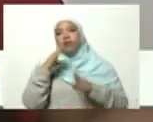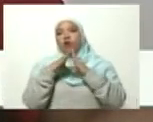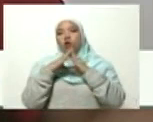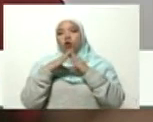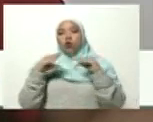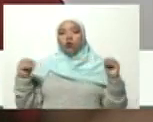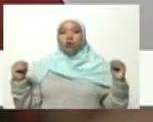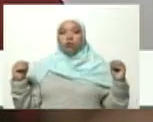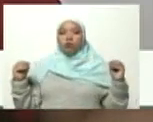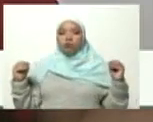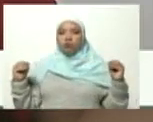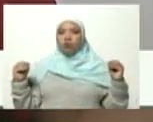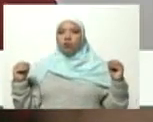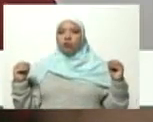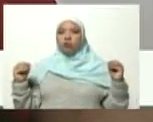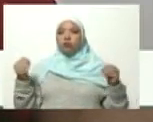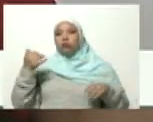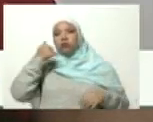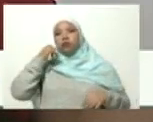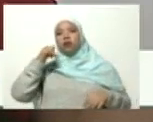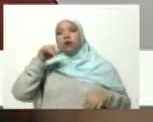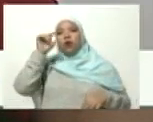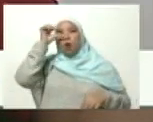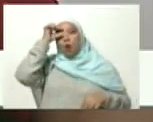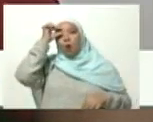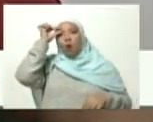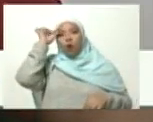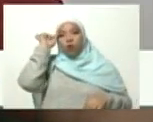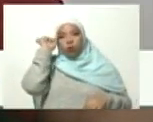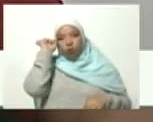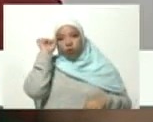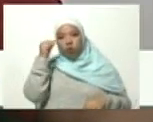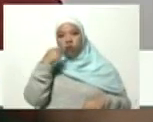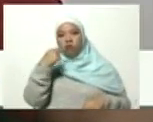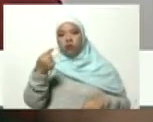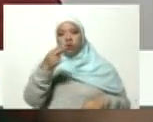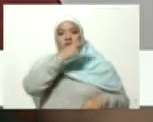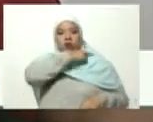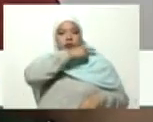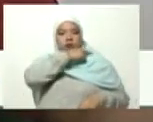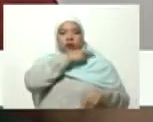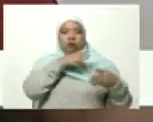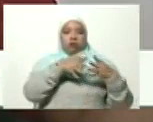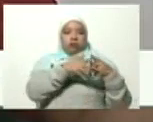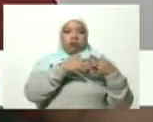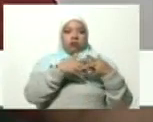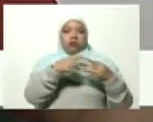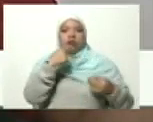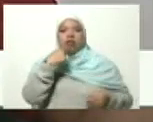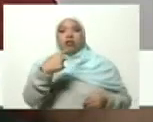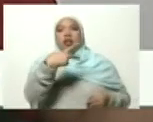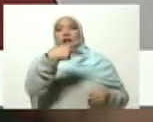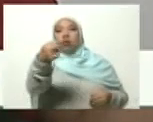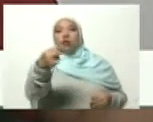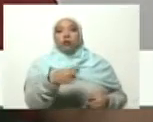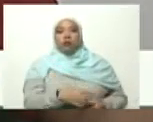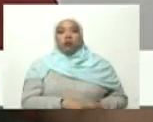todo. La recibió Julio Borges. Y le dijo, los jefes dijeron que no.